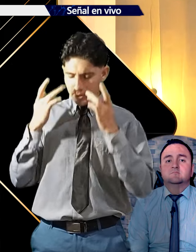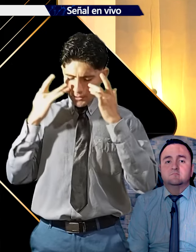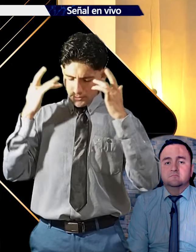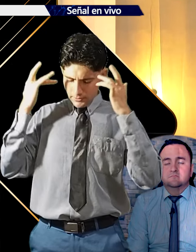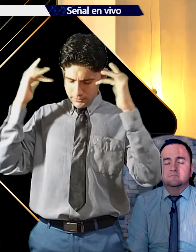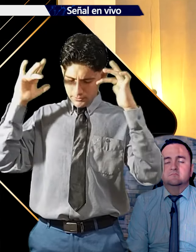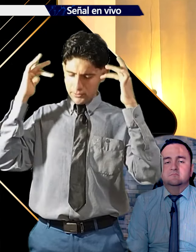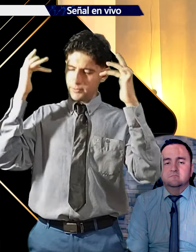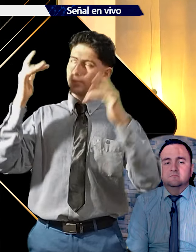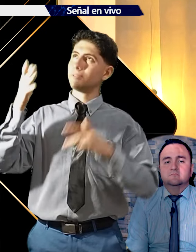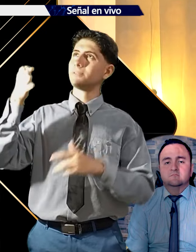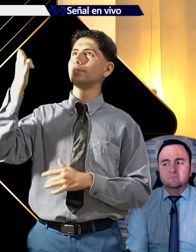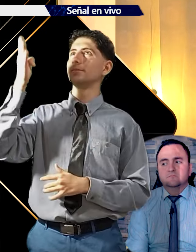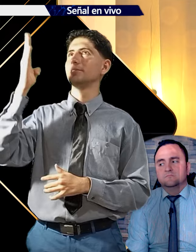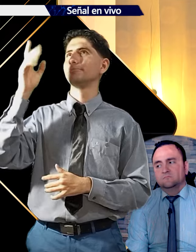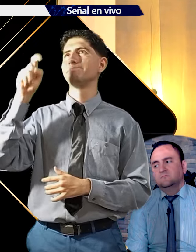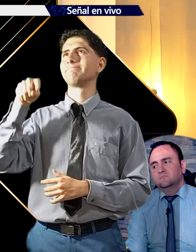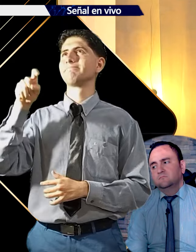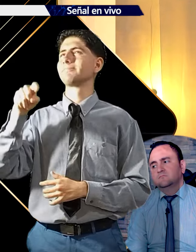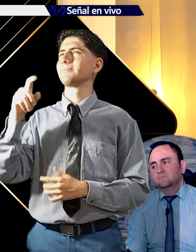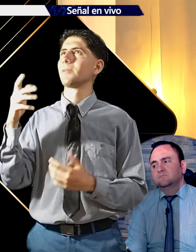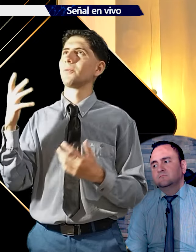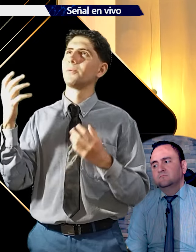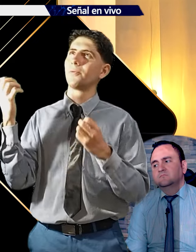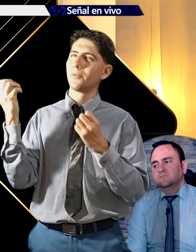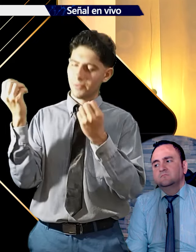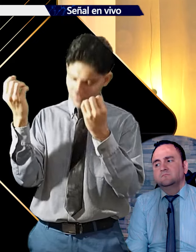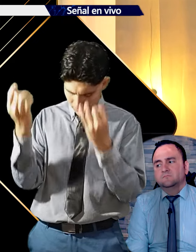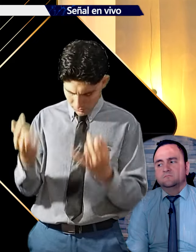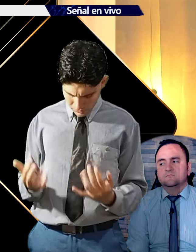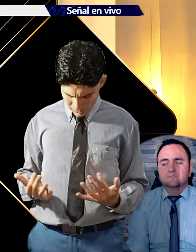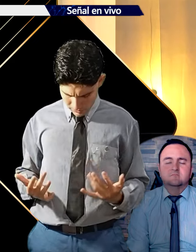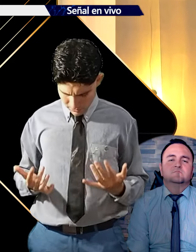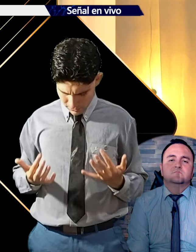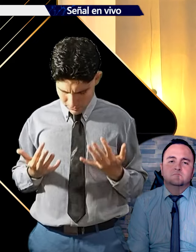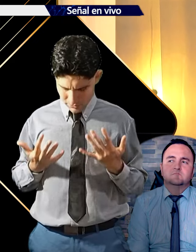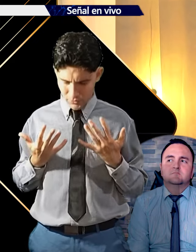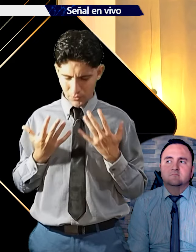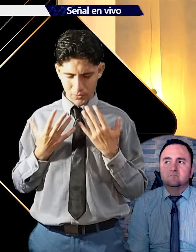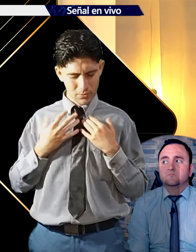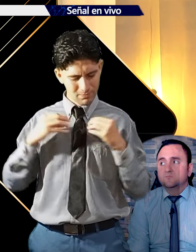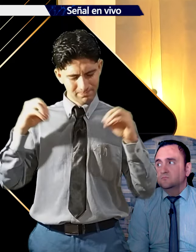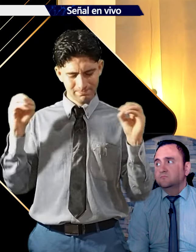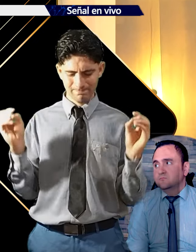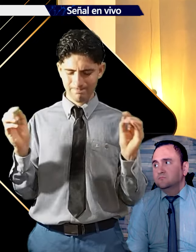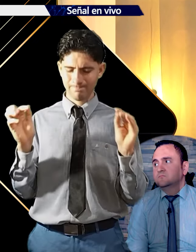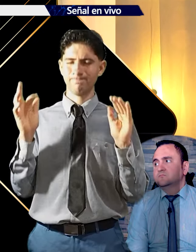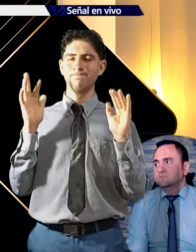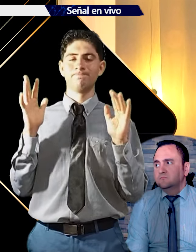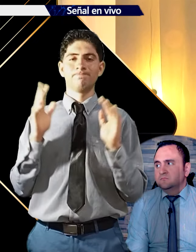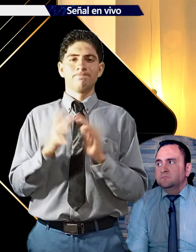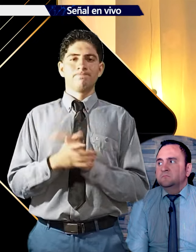respiramos, que necesitamos de Él más que la sangre que corre por nuestras